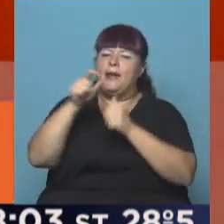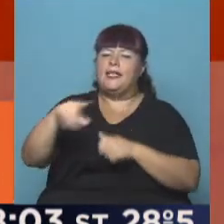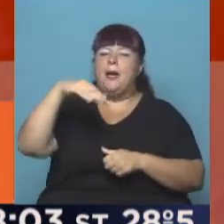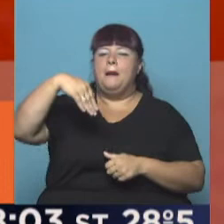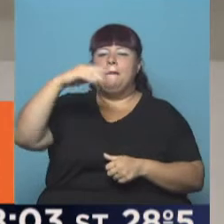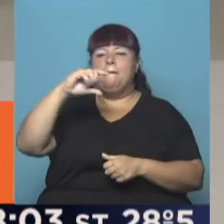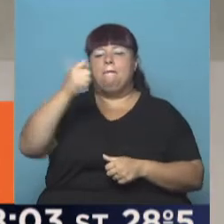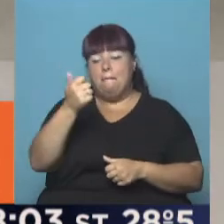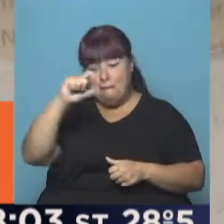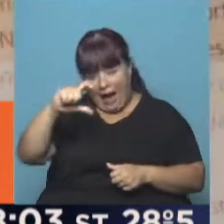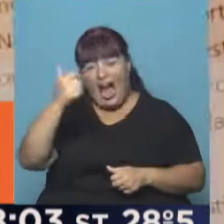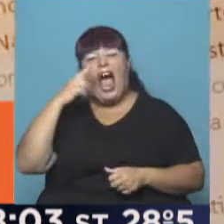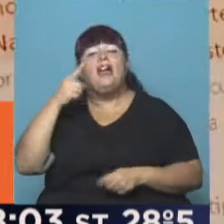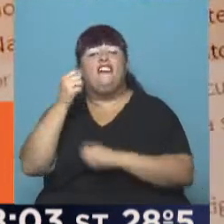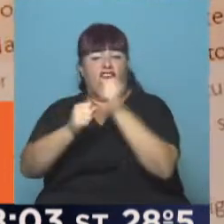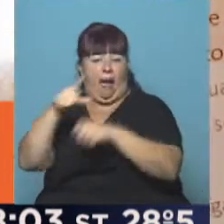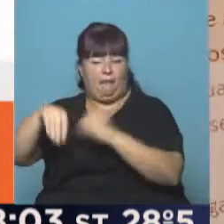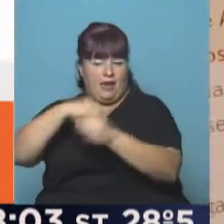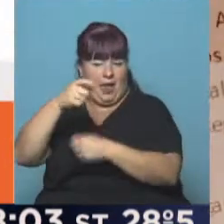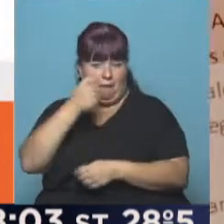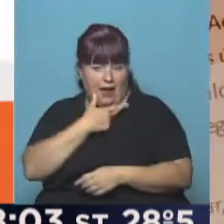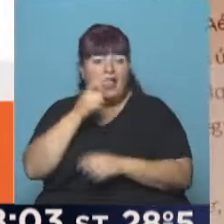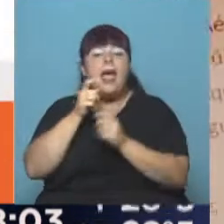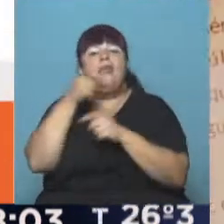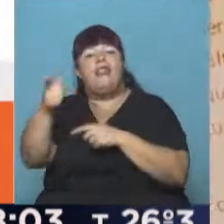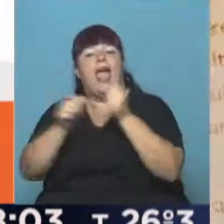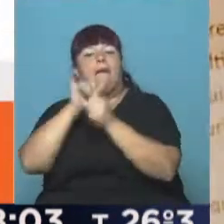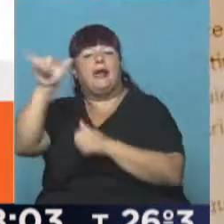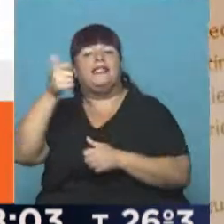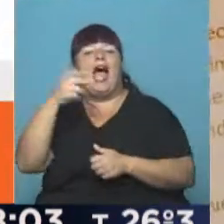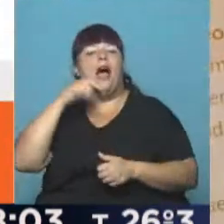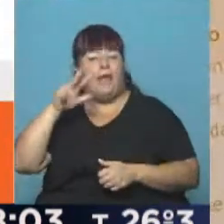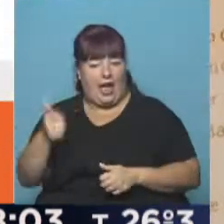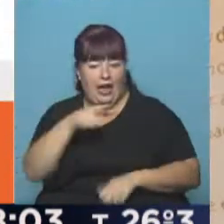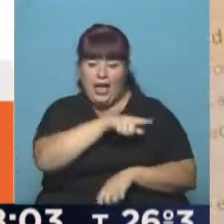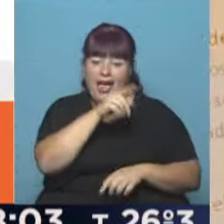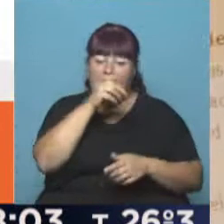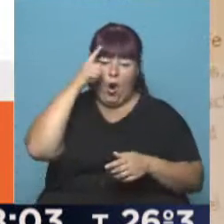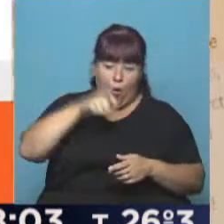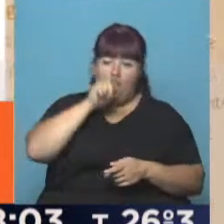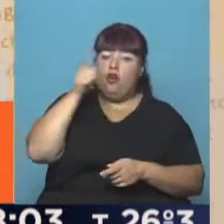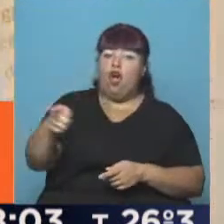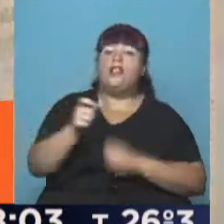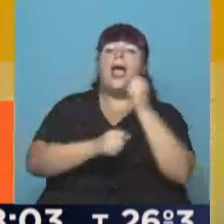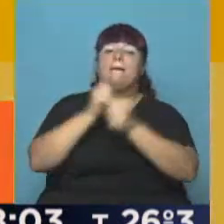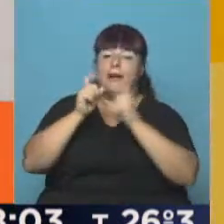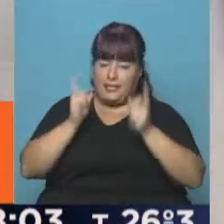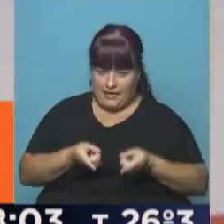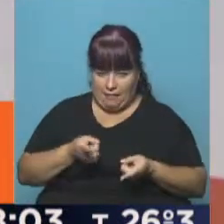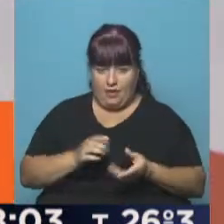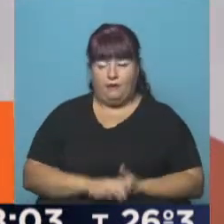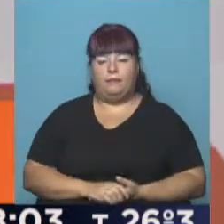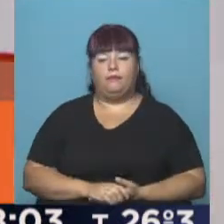Macaer, perteneciente a la familia Macri, a la firma Avianca. La imputación de Dilelo cayó también sobre las empresas